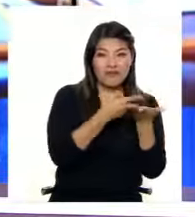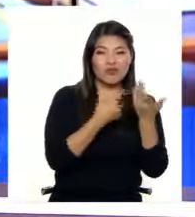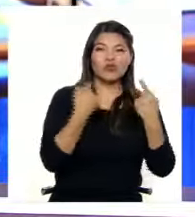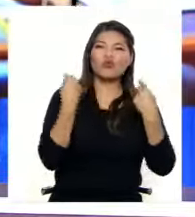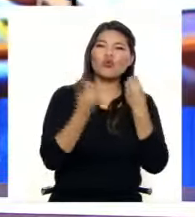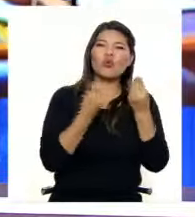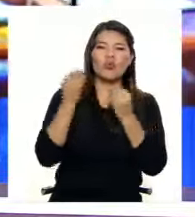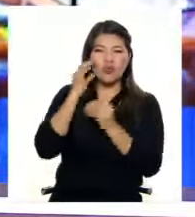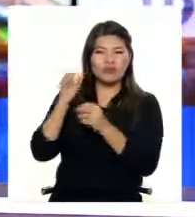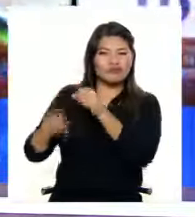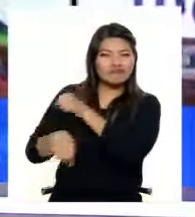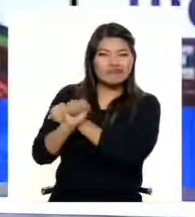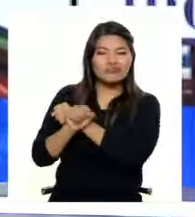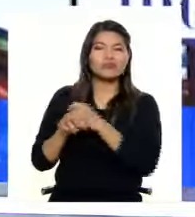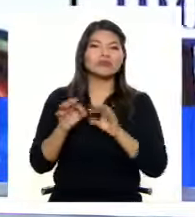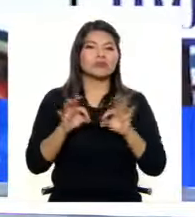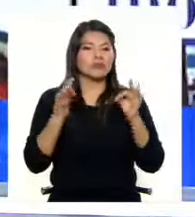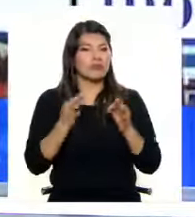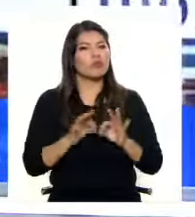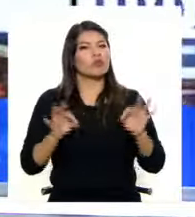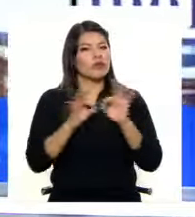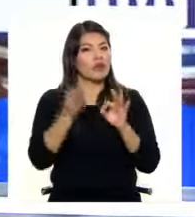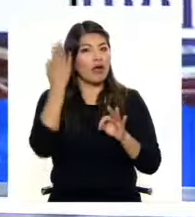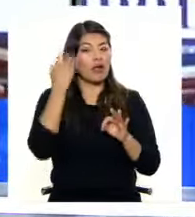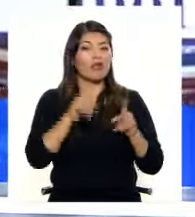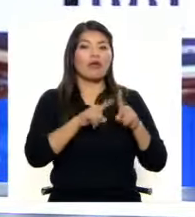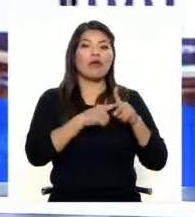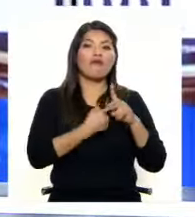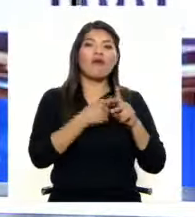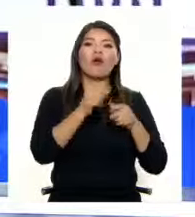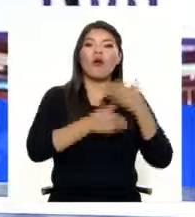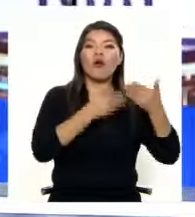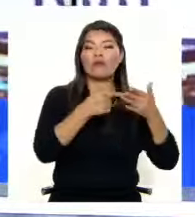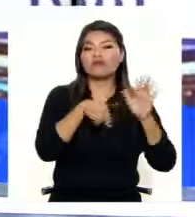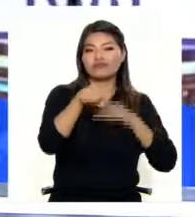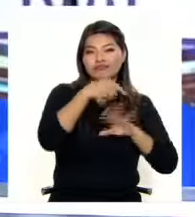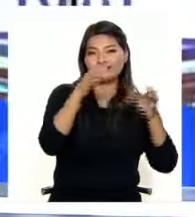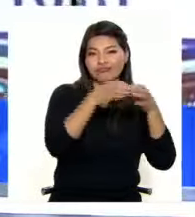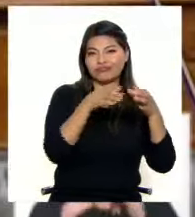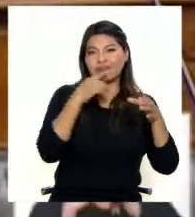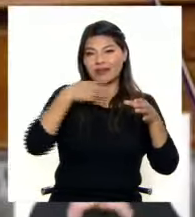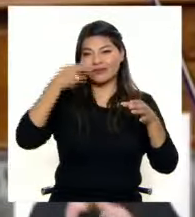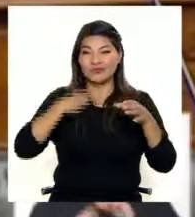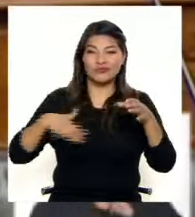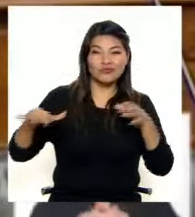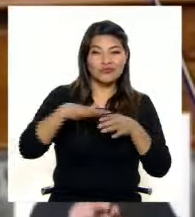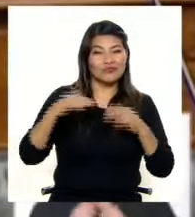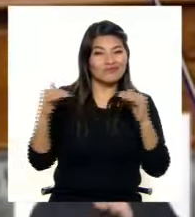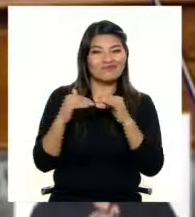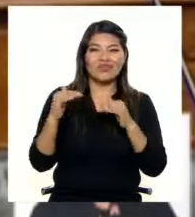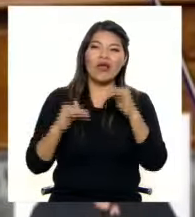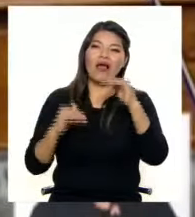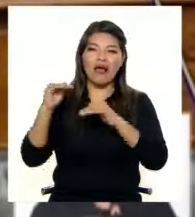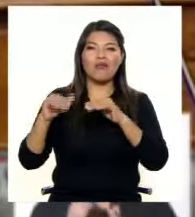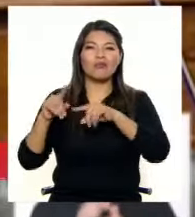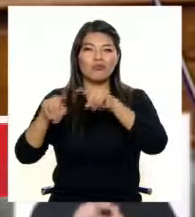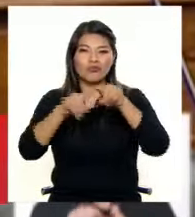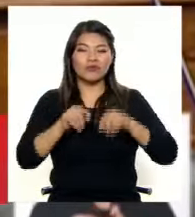futbolística. Alegaron parcialidad en la iniciativa aprobada por la Comisión Permanente del Congreso. El espíritu de